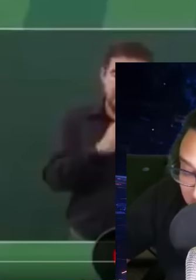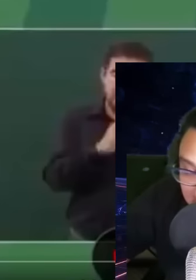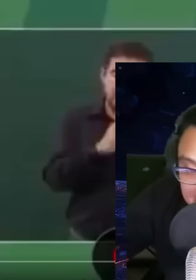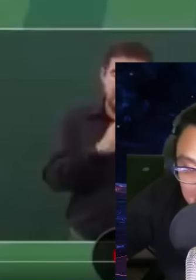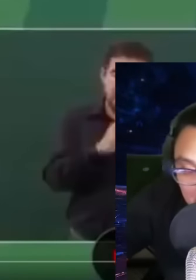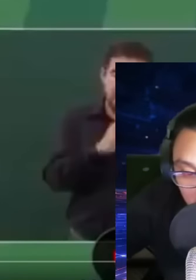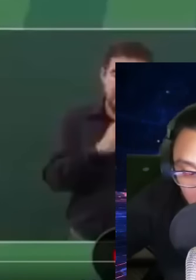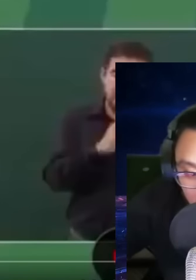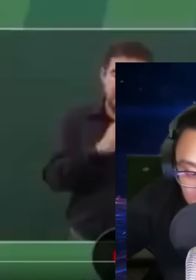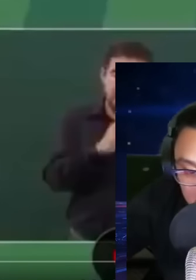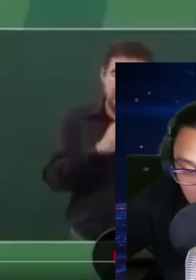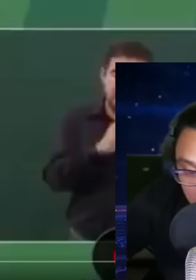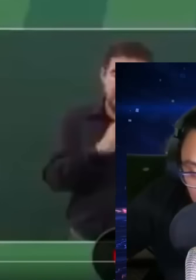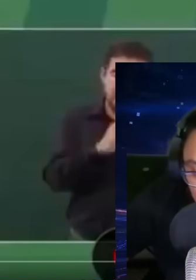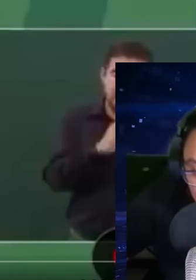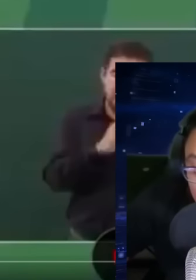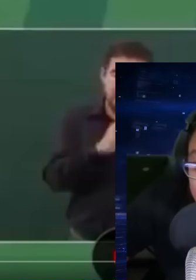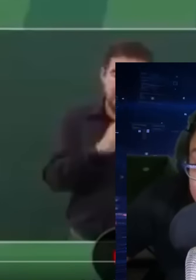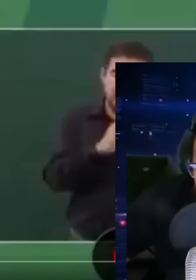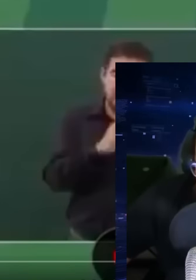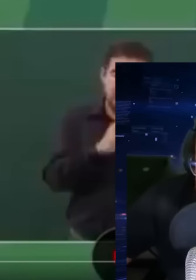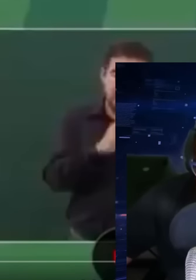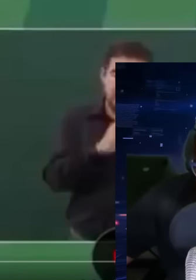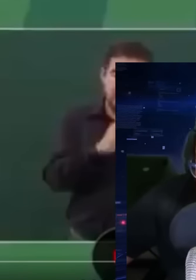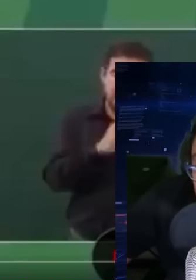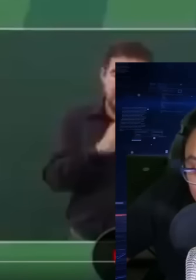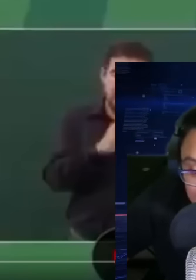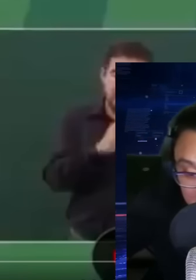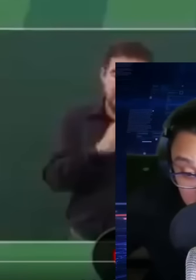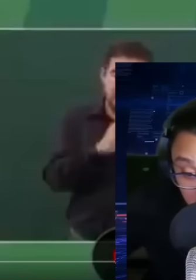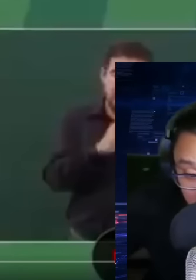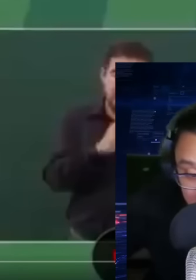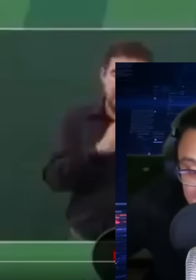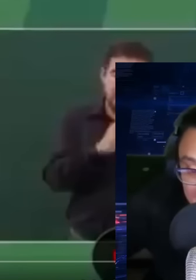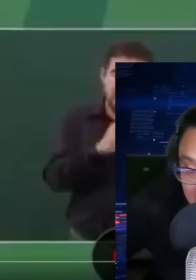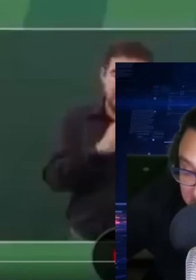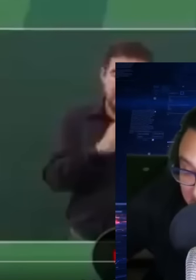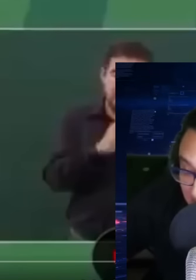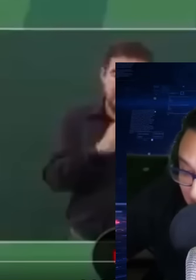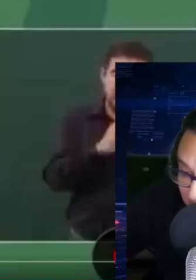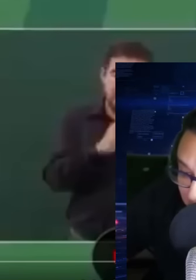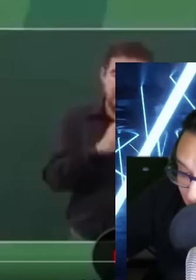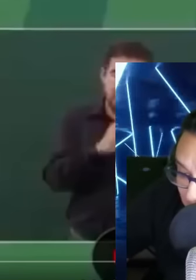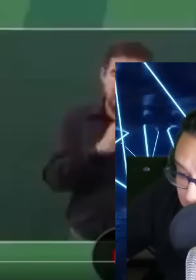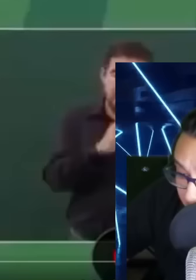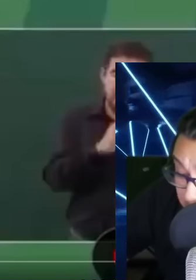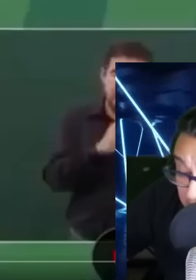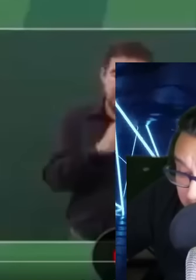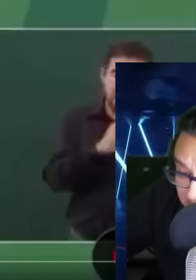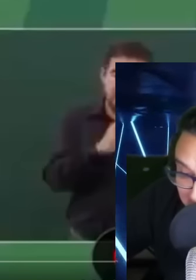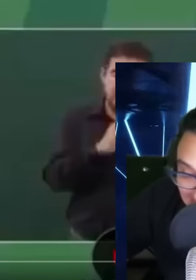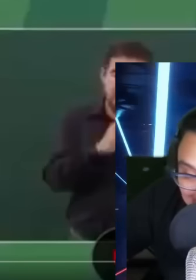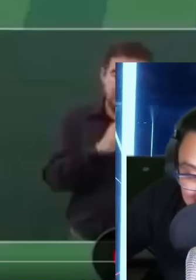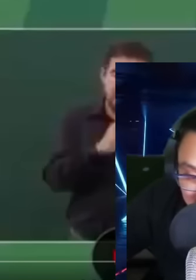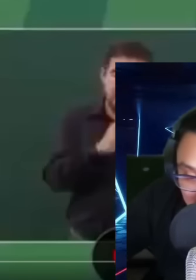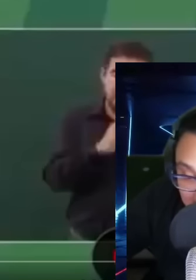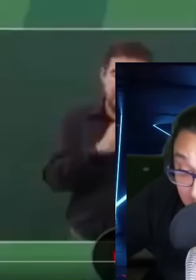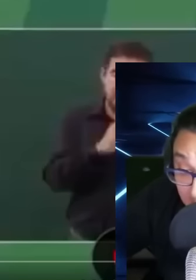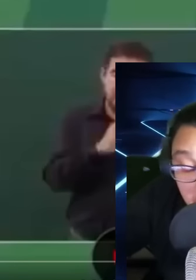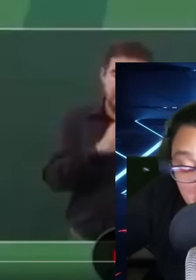presidente Andrés Manuel López Obrador. Está muy desesperada Azucena Uresti, que así le pide a los maestros del CENTE que